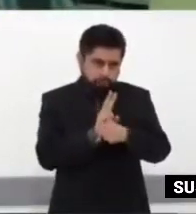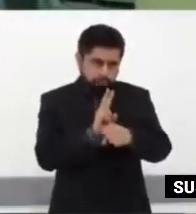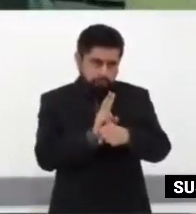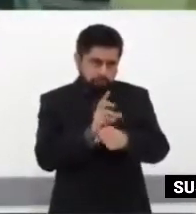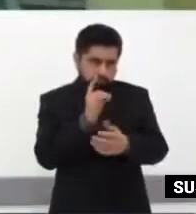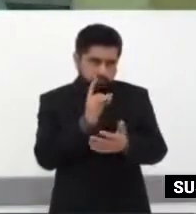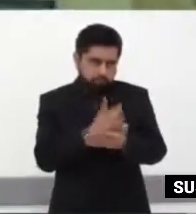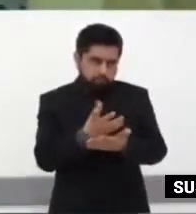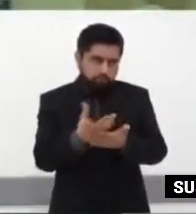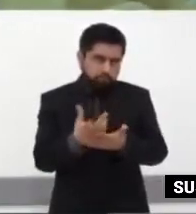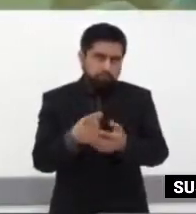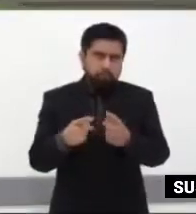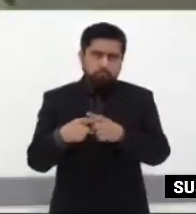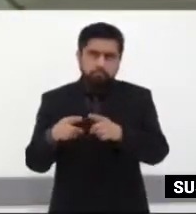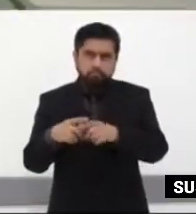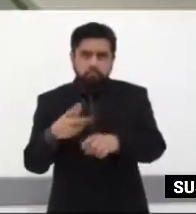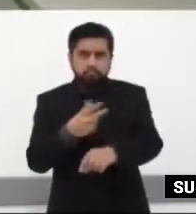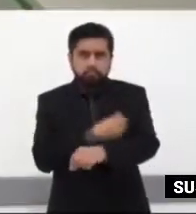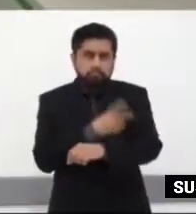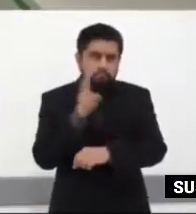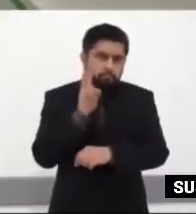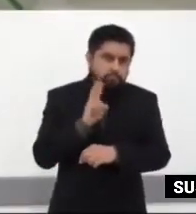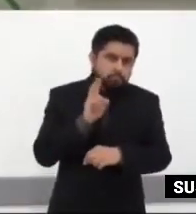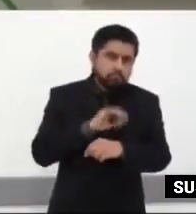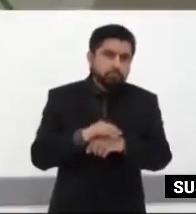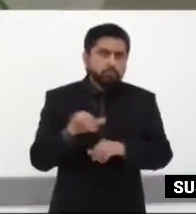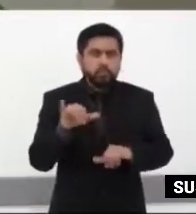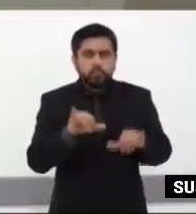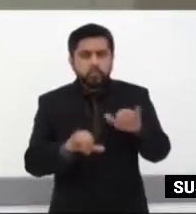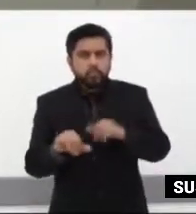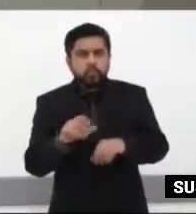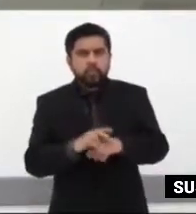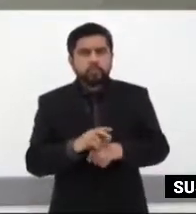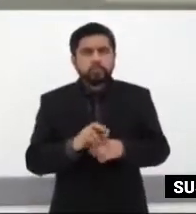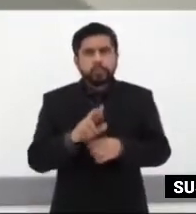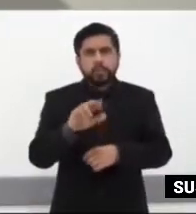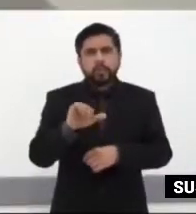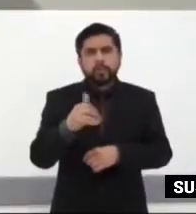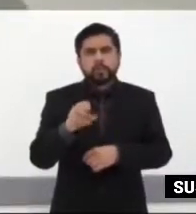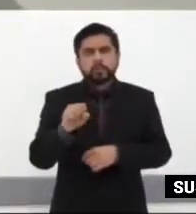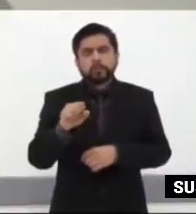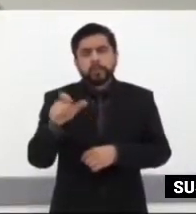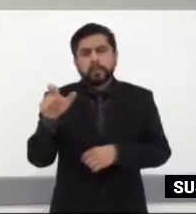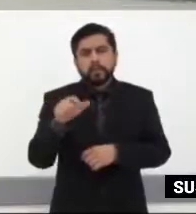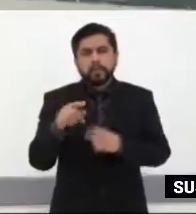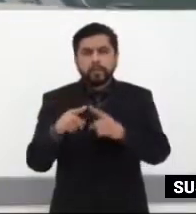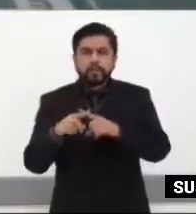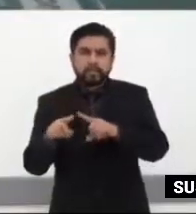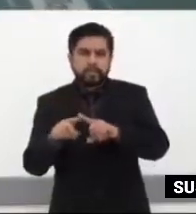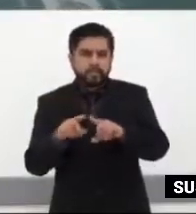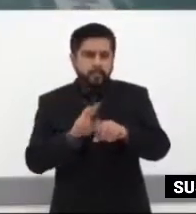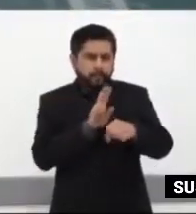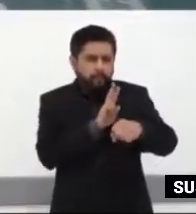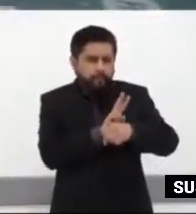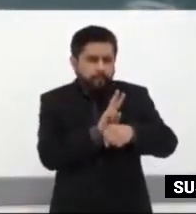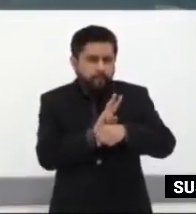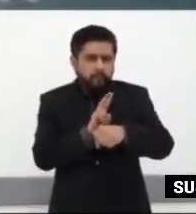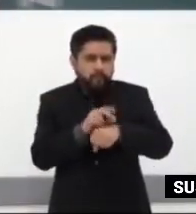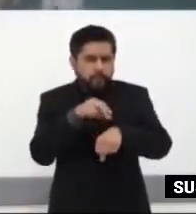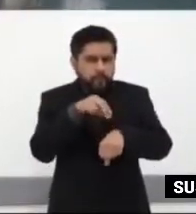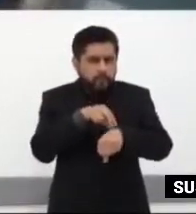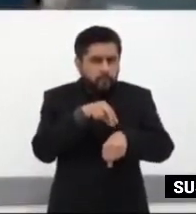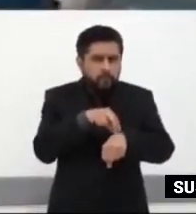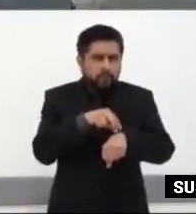de laboratorios, rayos X, tomografía, gasometría y la vigilancia tanto